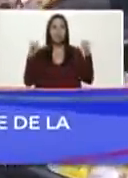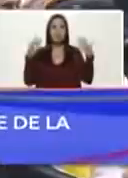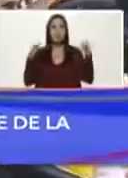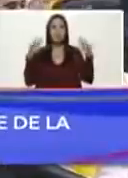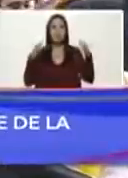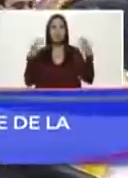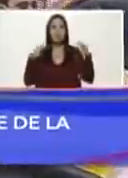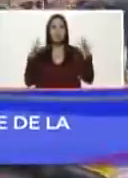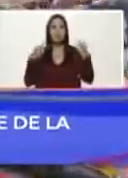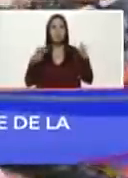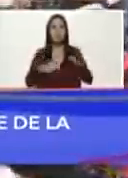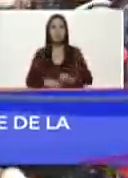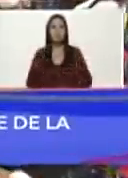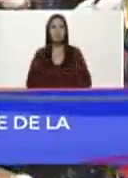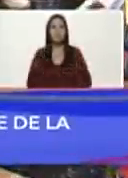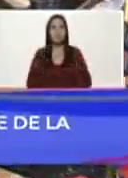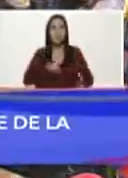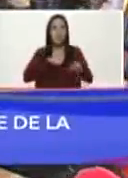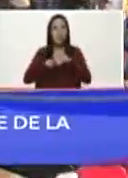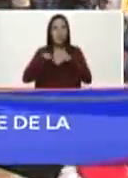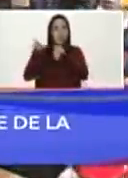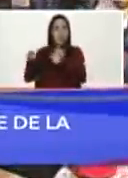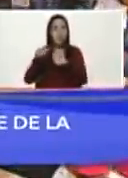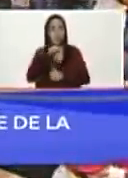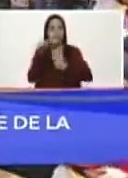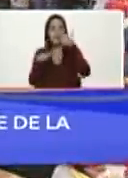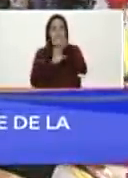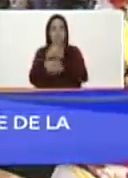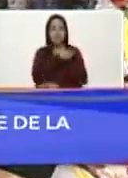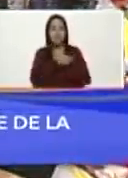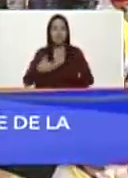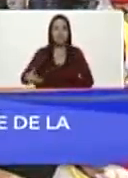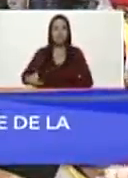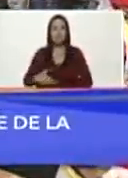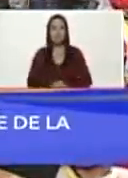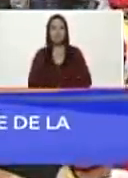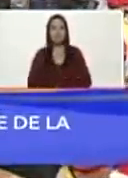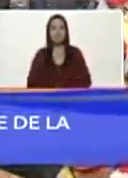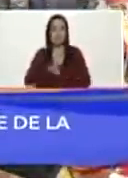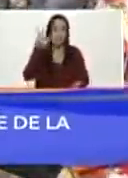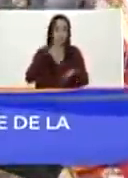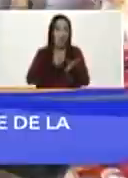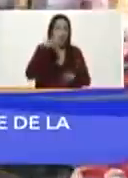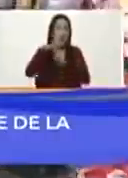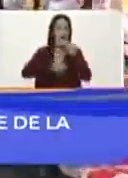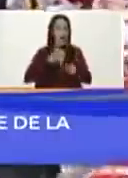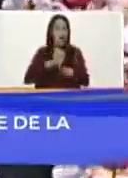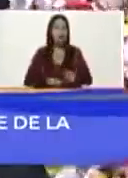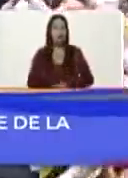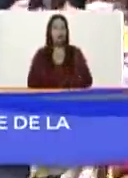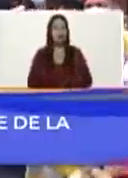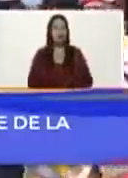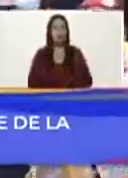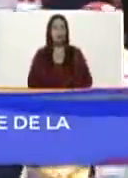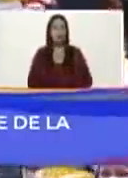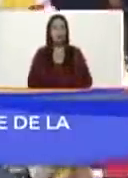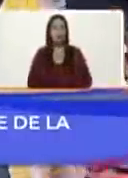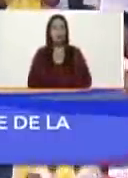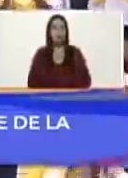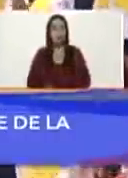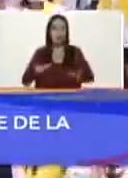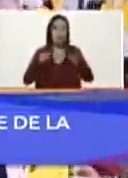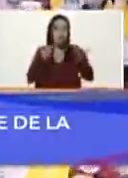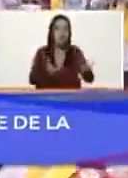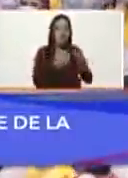La coordina Eduardo Piñate, vicepresidente. Cúmplase a restituir todos los